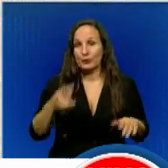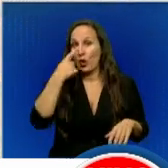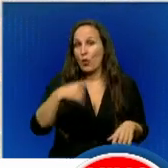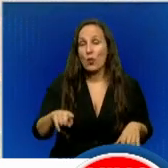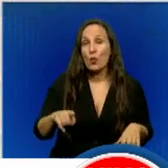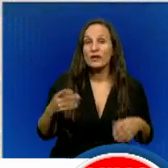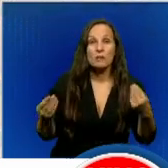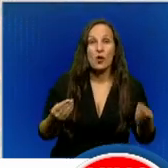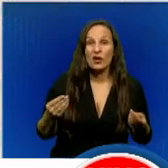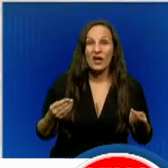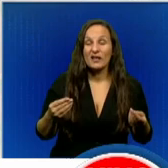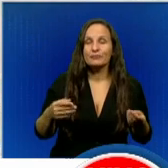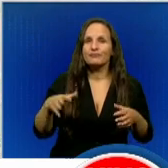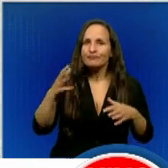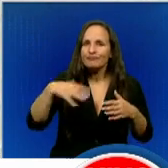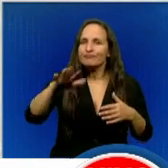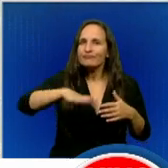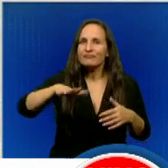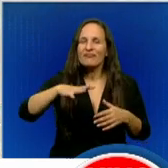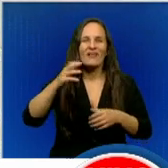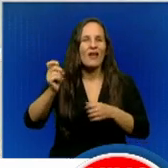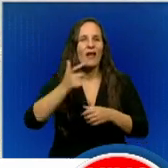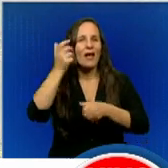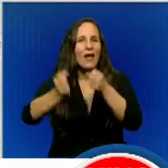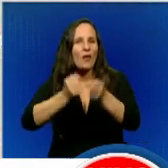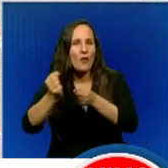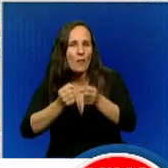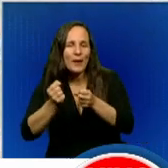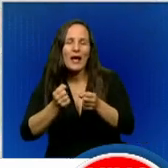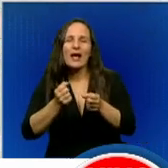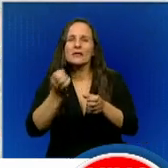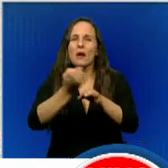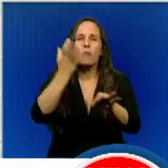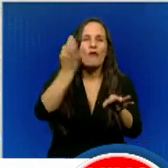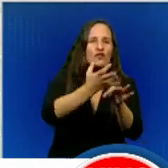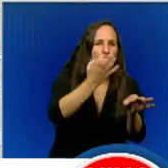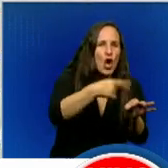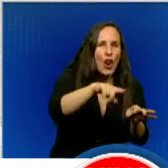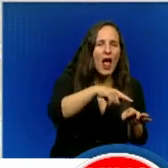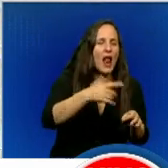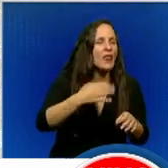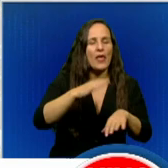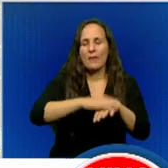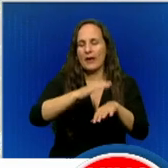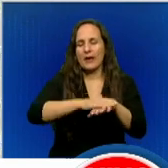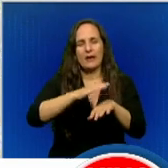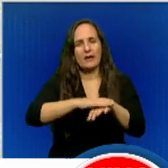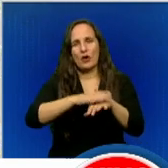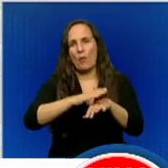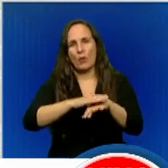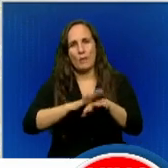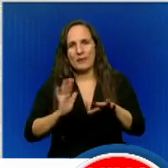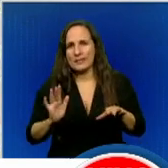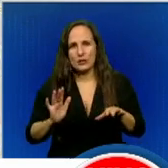se puede hacer el sector empresario empresario y profesional mayor compromiso en aras de